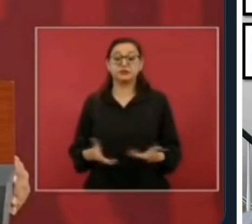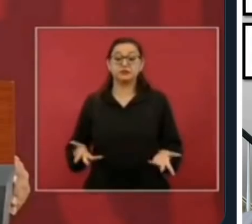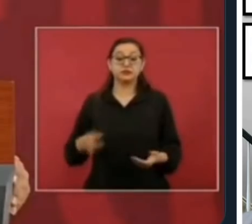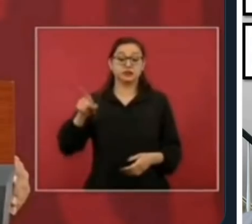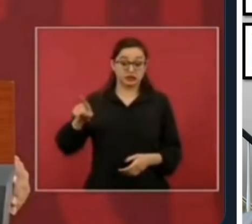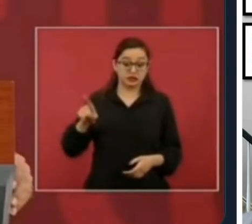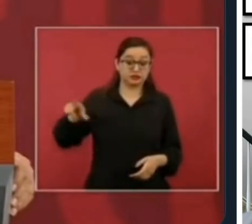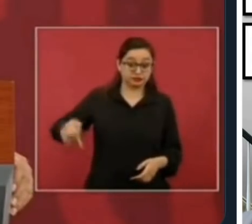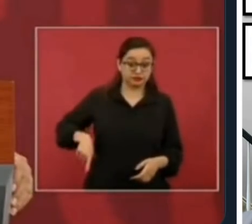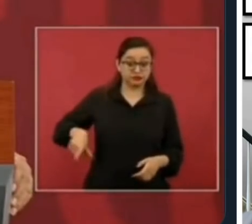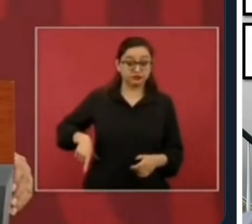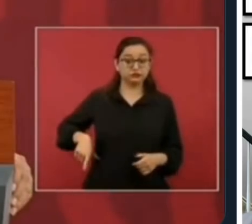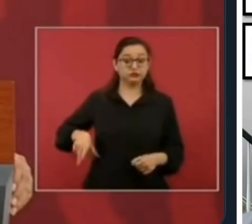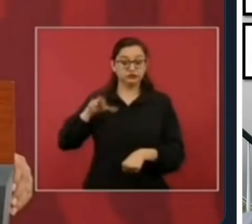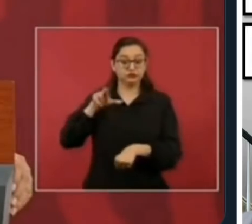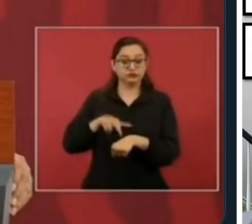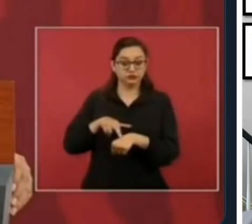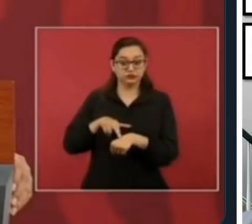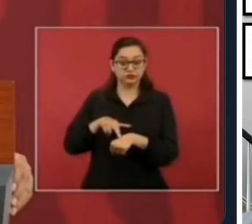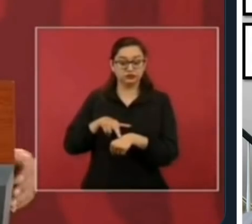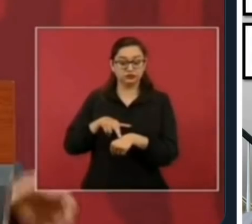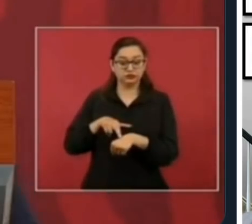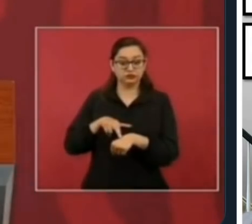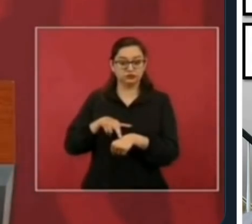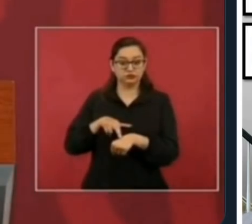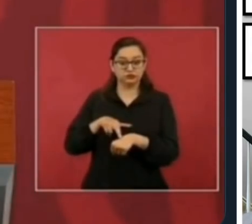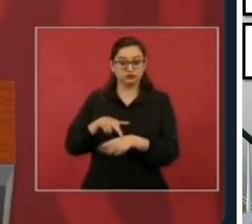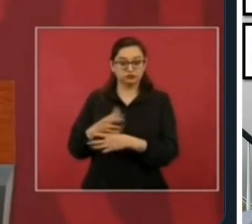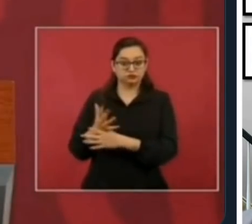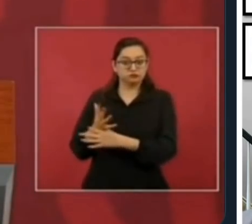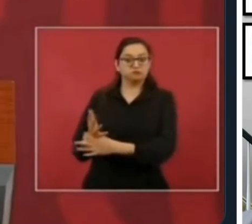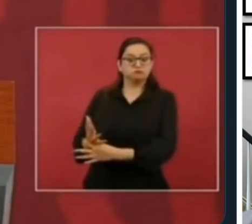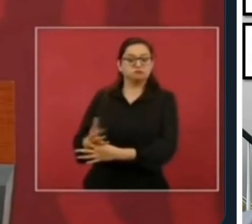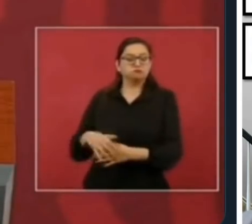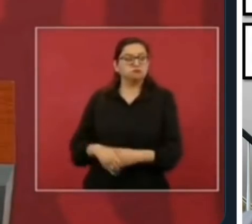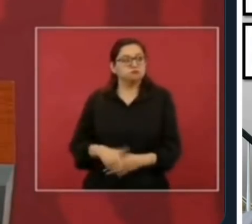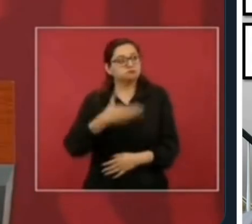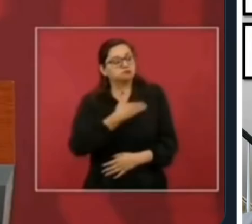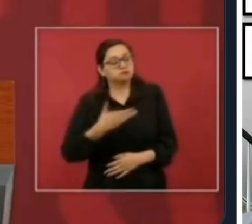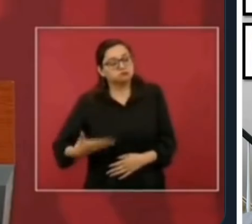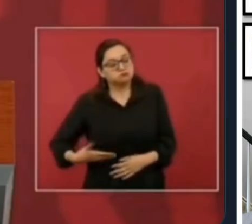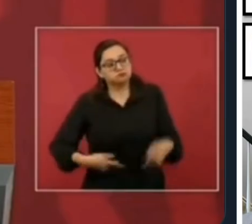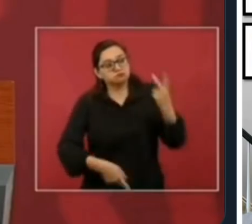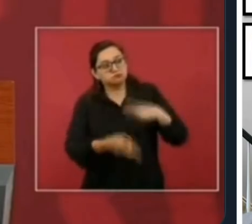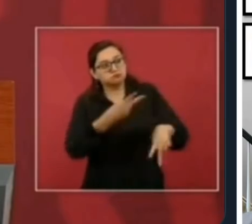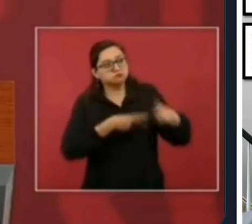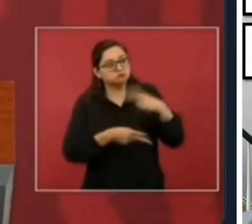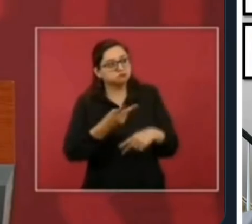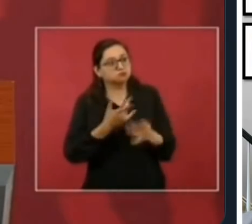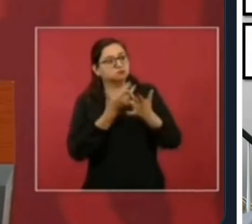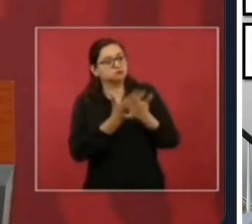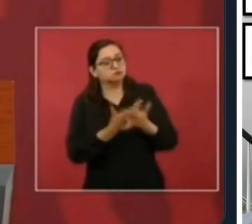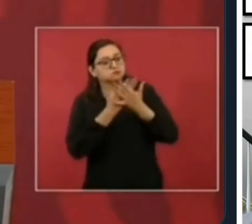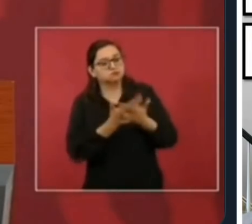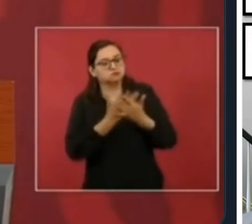un país pacífico, así como lo están escuchando. Por lo menos 3 gobiernos